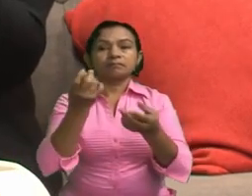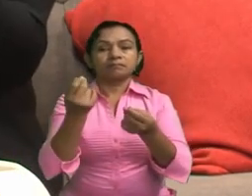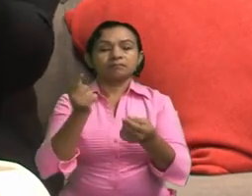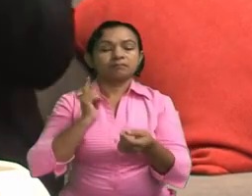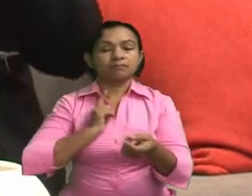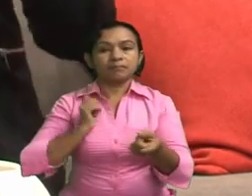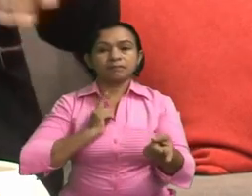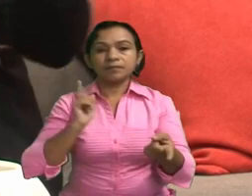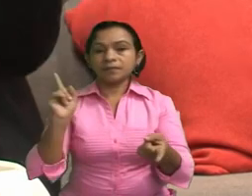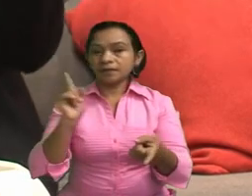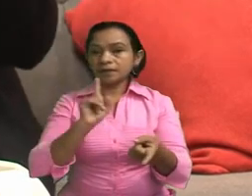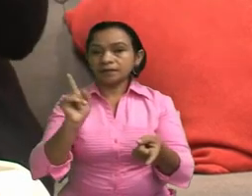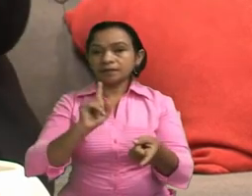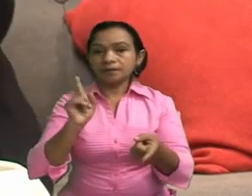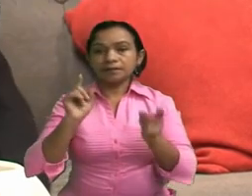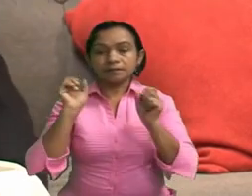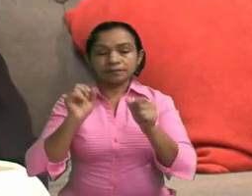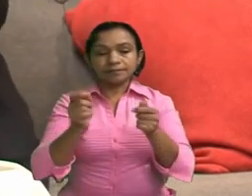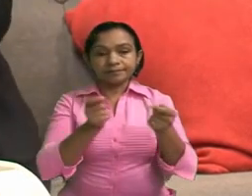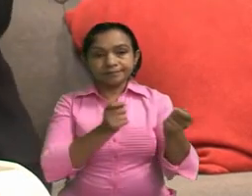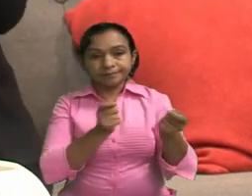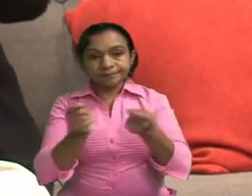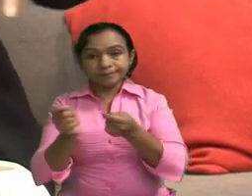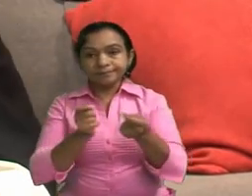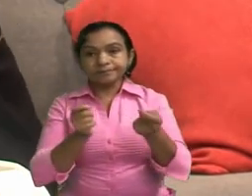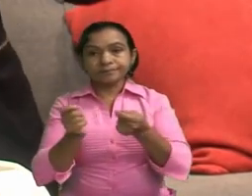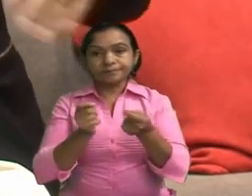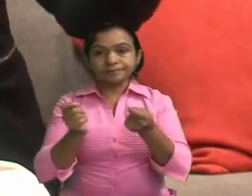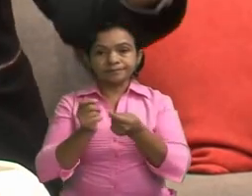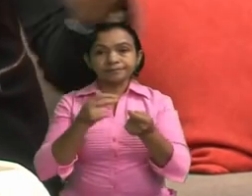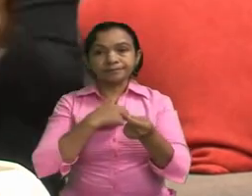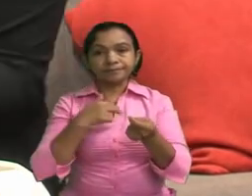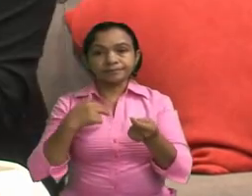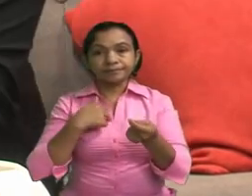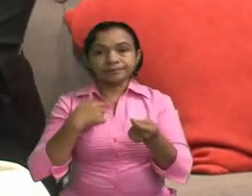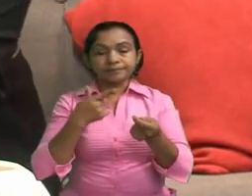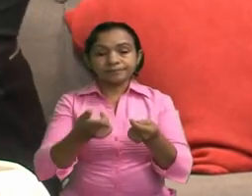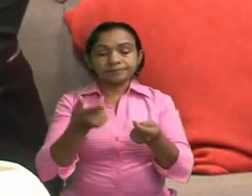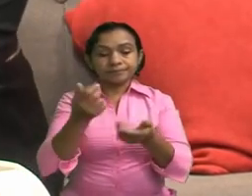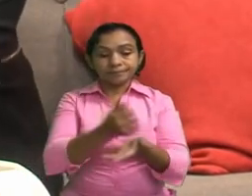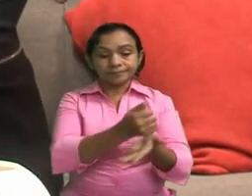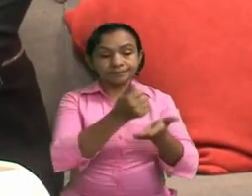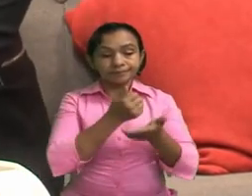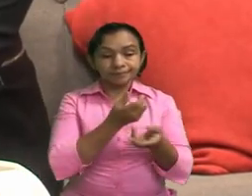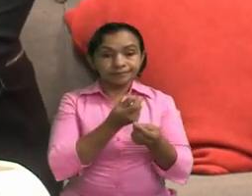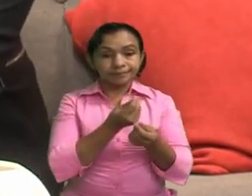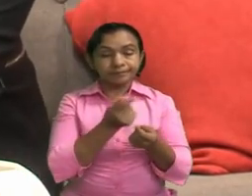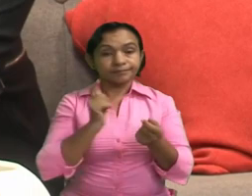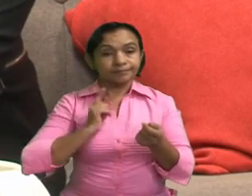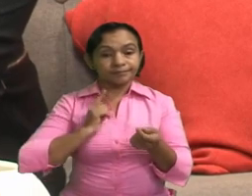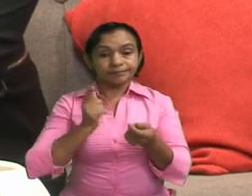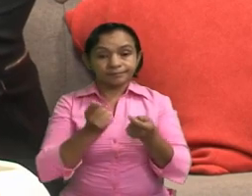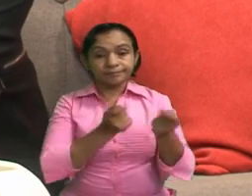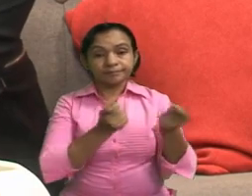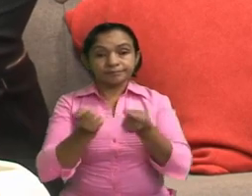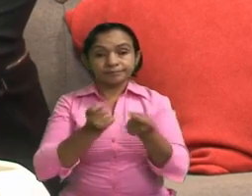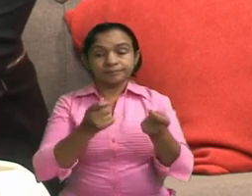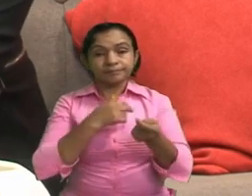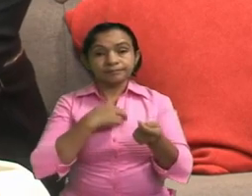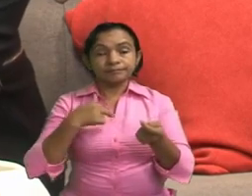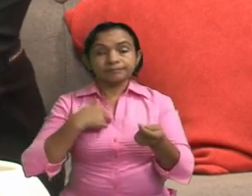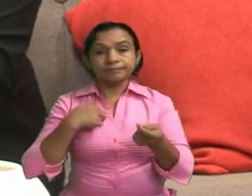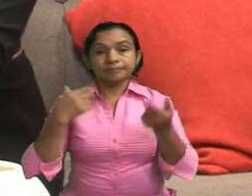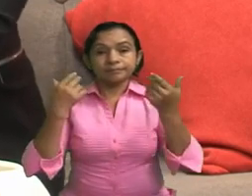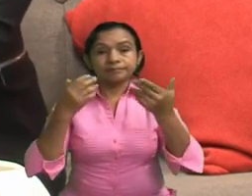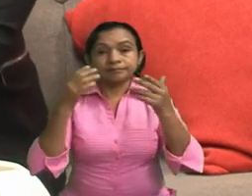tenerlos ahí, sino que también los vas a poder manejar e inclusive va a ser también parte de tus ingresos poder tener ese manejo y otras